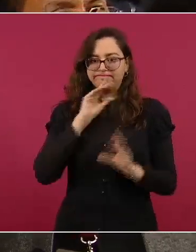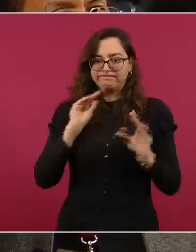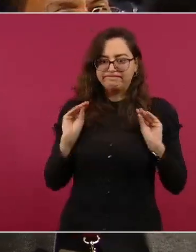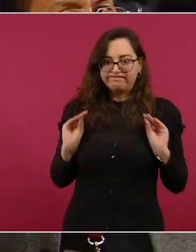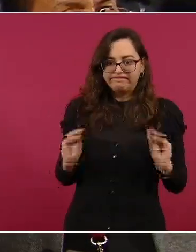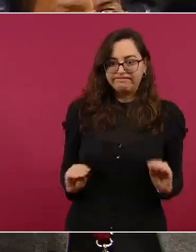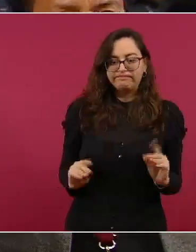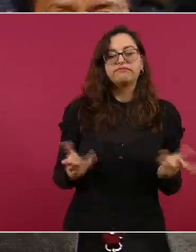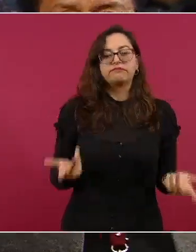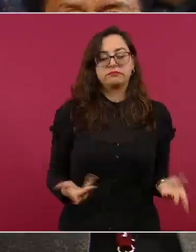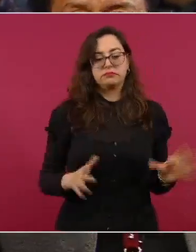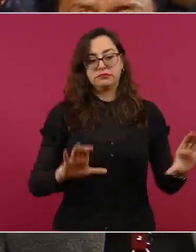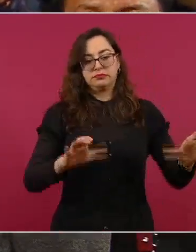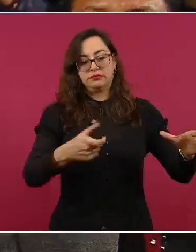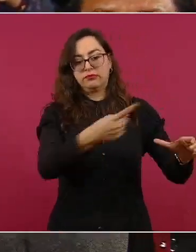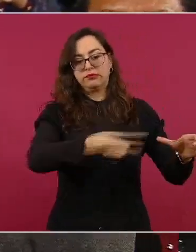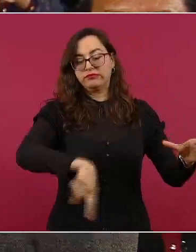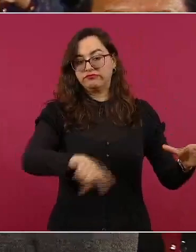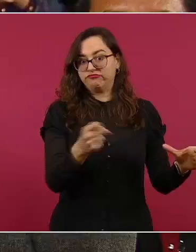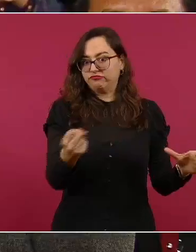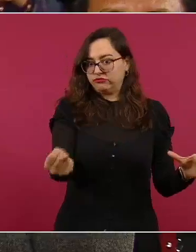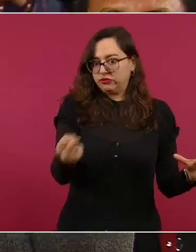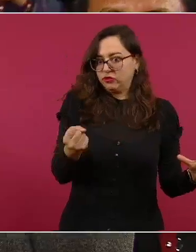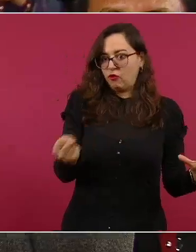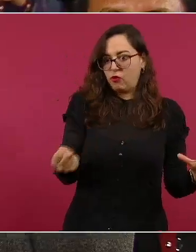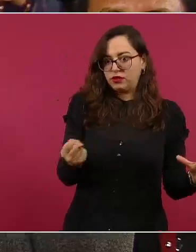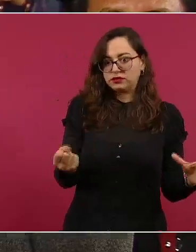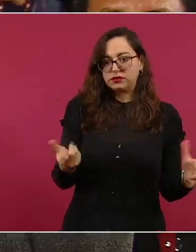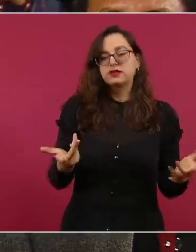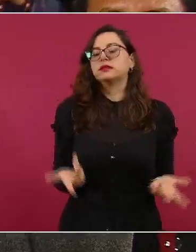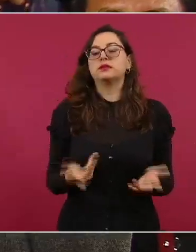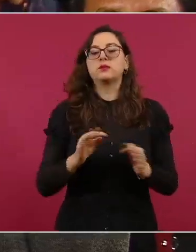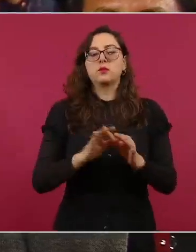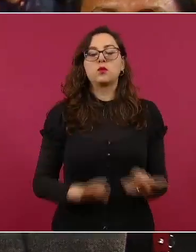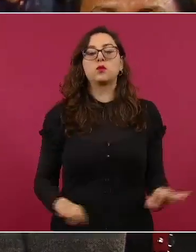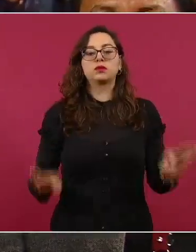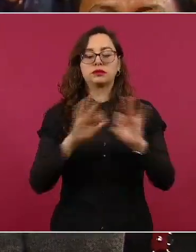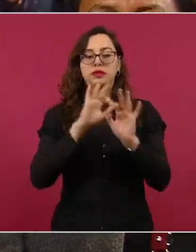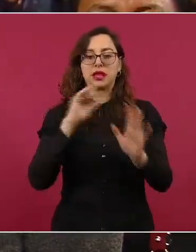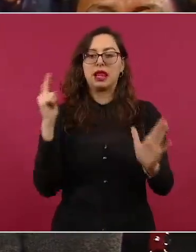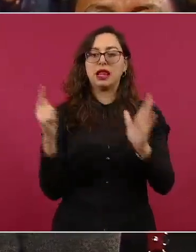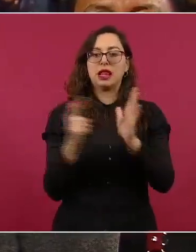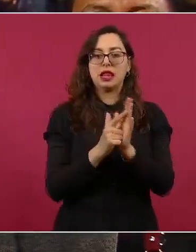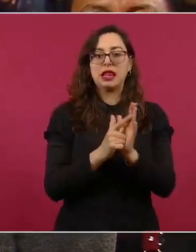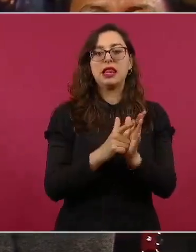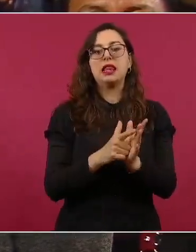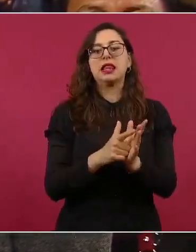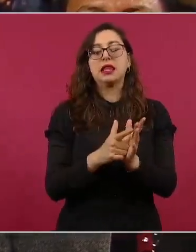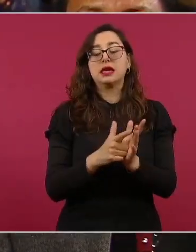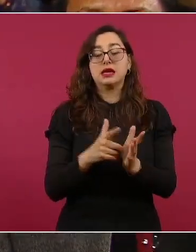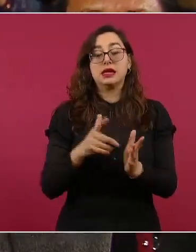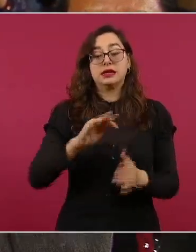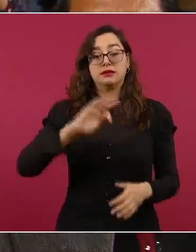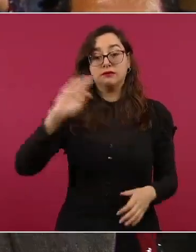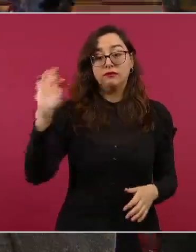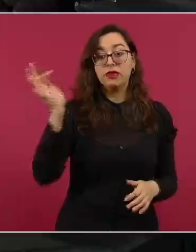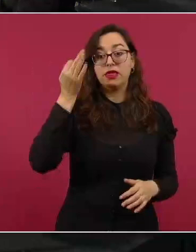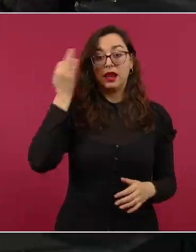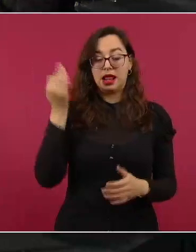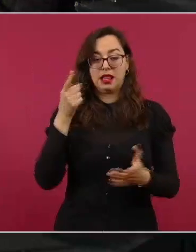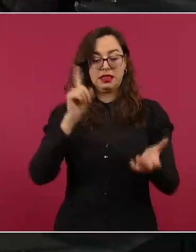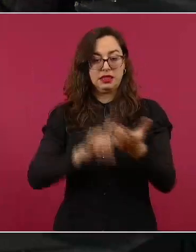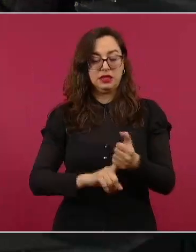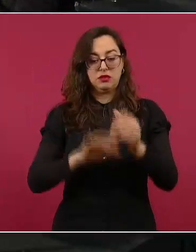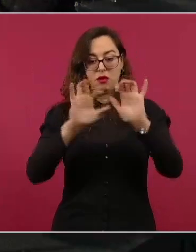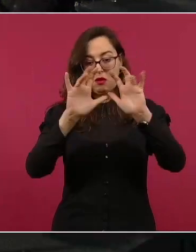que sienten afectados sus intereses. Es indispensable una ley general porque en ella se establecen con claridad las facultades, competencias y